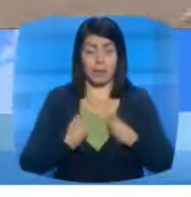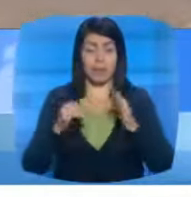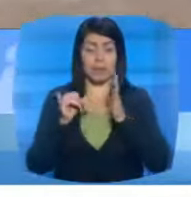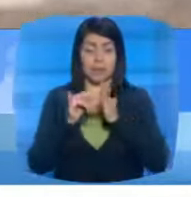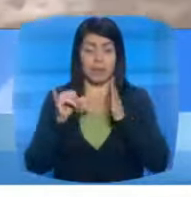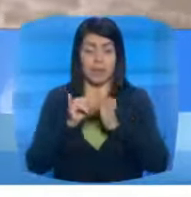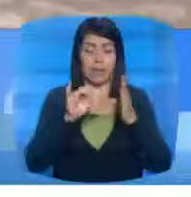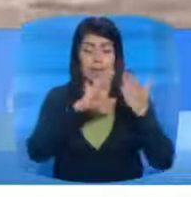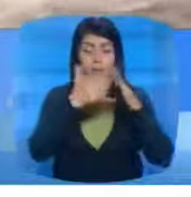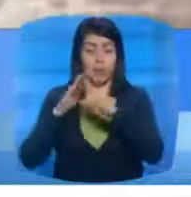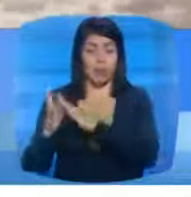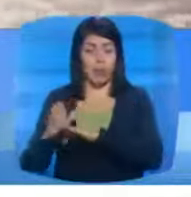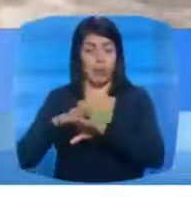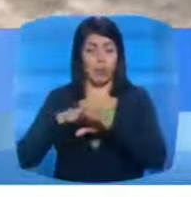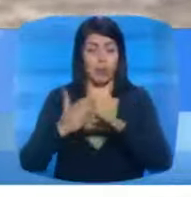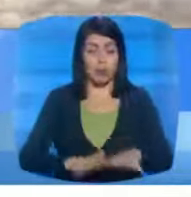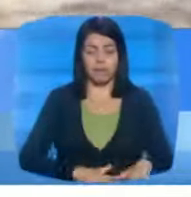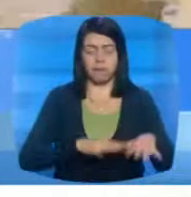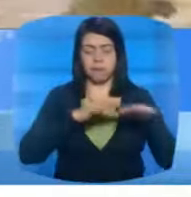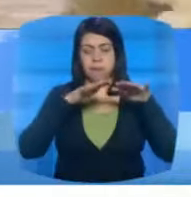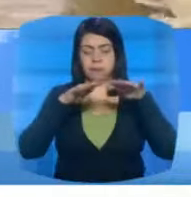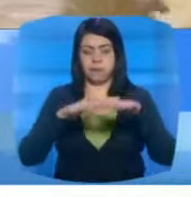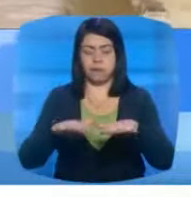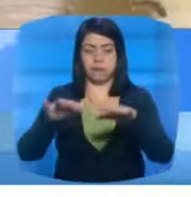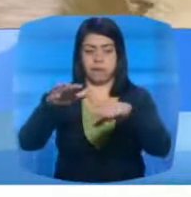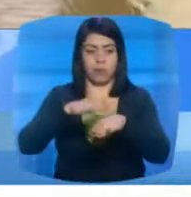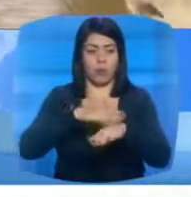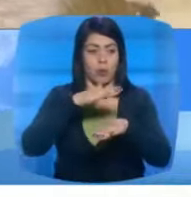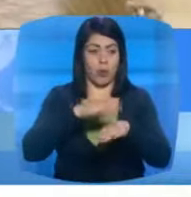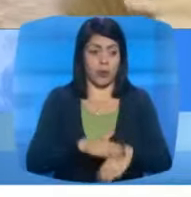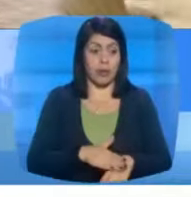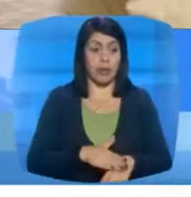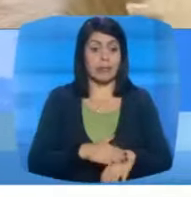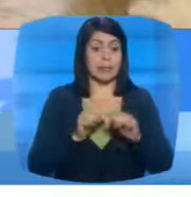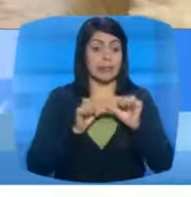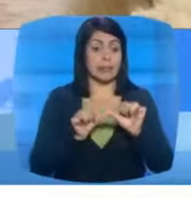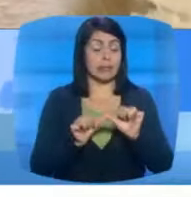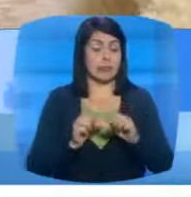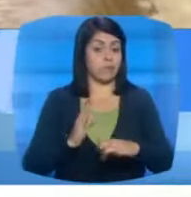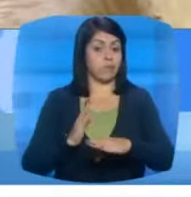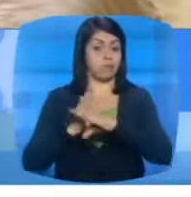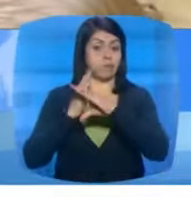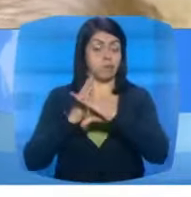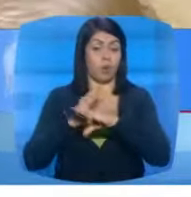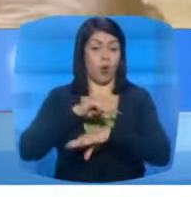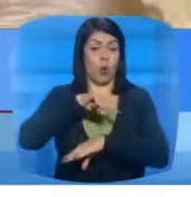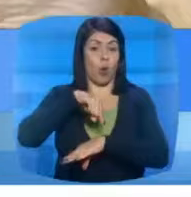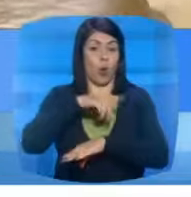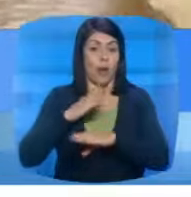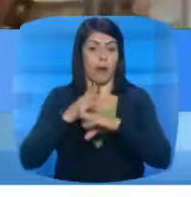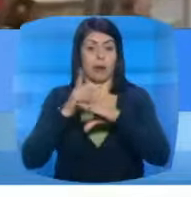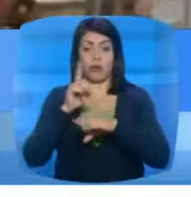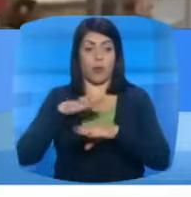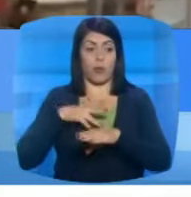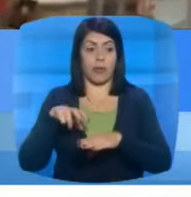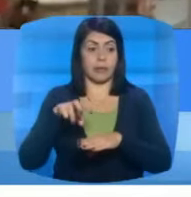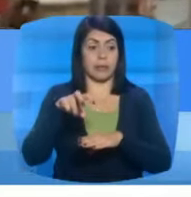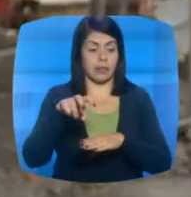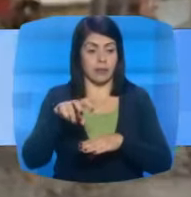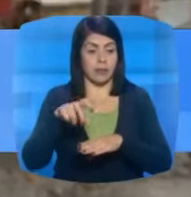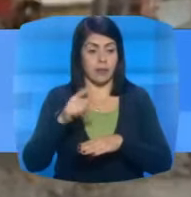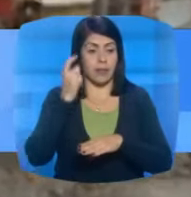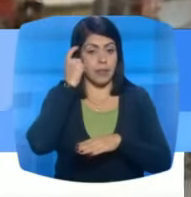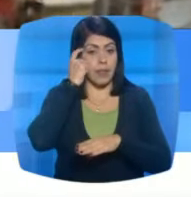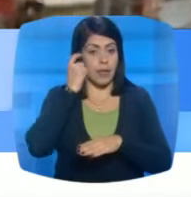este caudal debido a la crecida registrada este jueves y que los mantuvo incomunicados por varias horas. En los